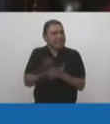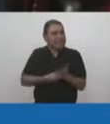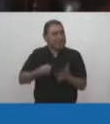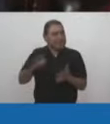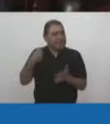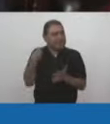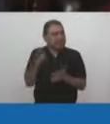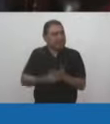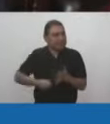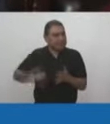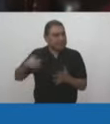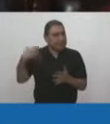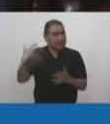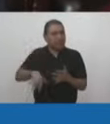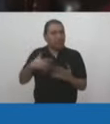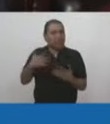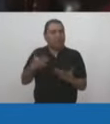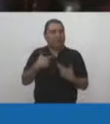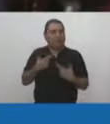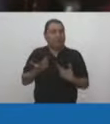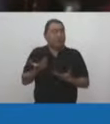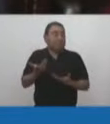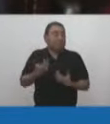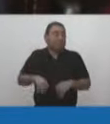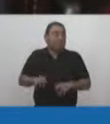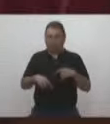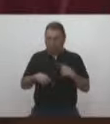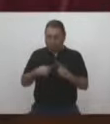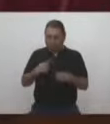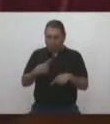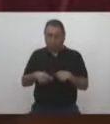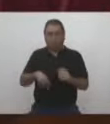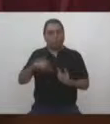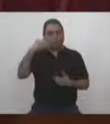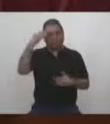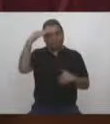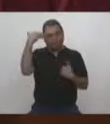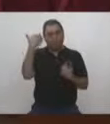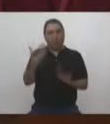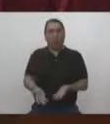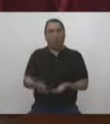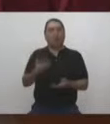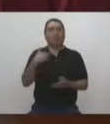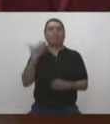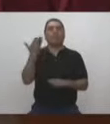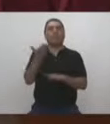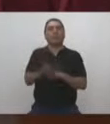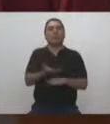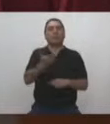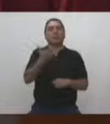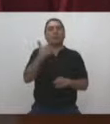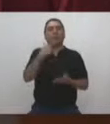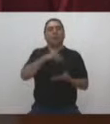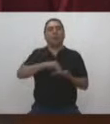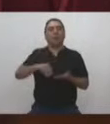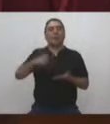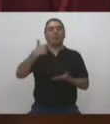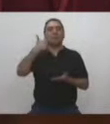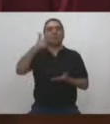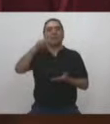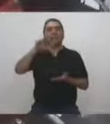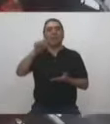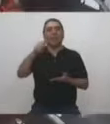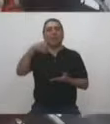ser el adecuado. Sí, incluso en su momento lo que algunos senadores que estaban de acuerdo con el aumento convalidaban o